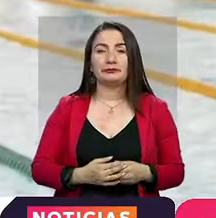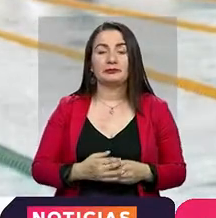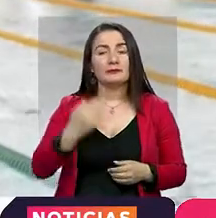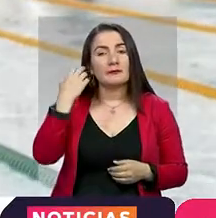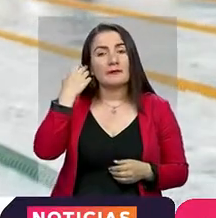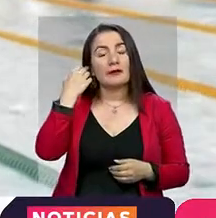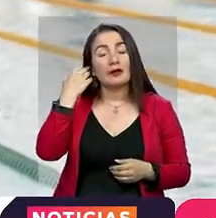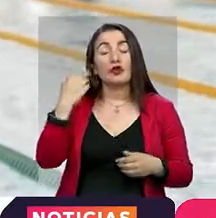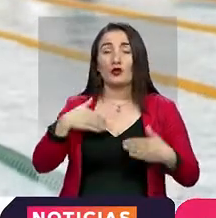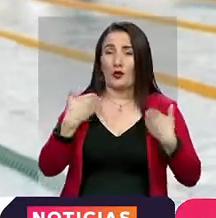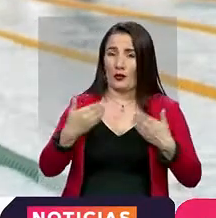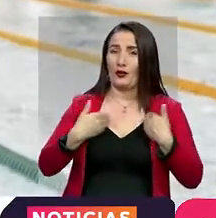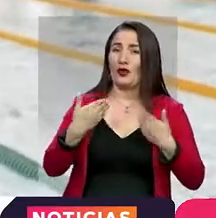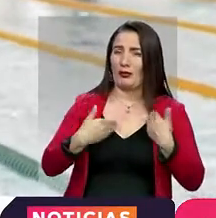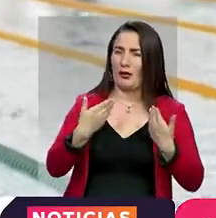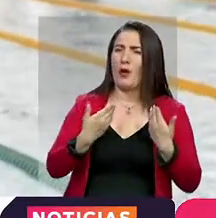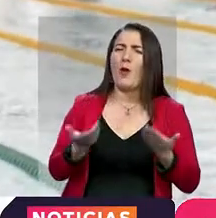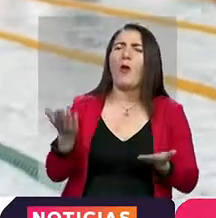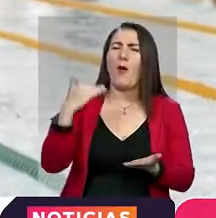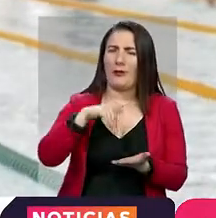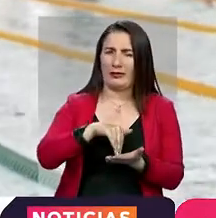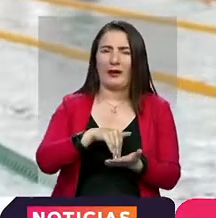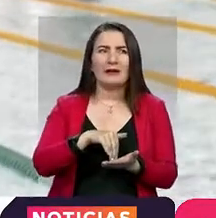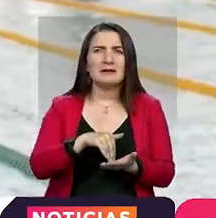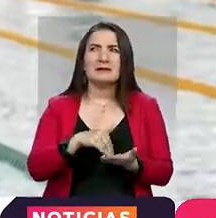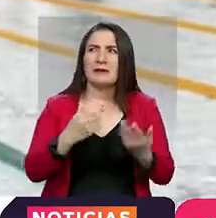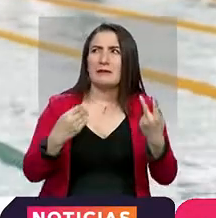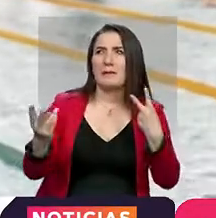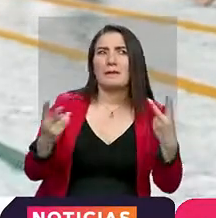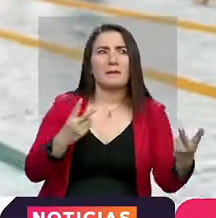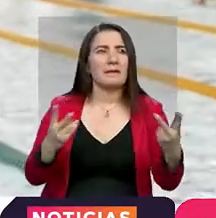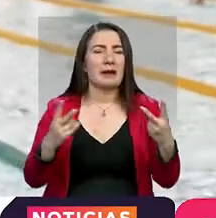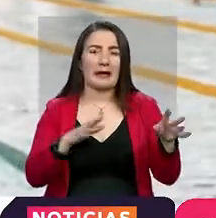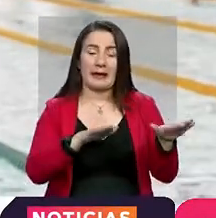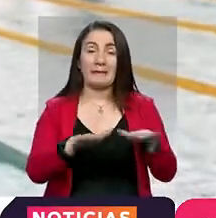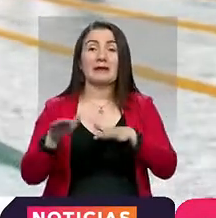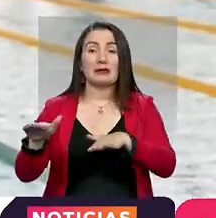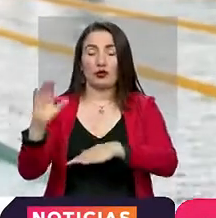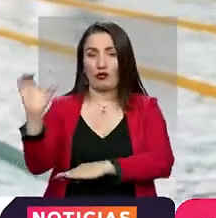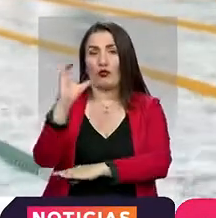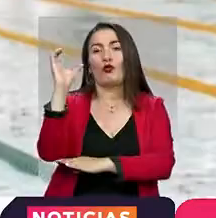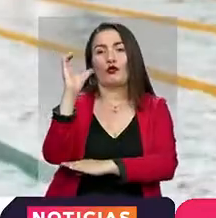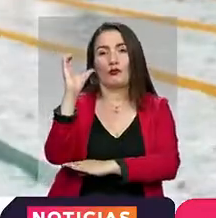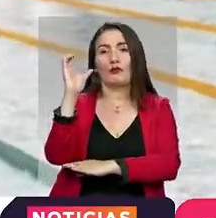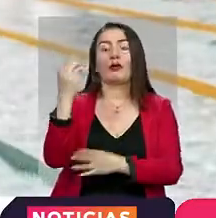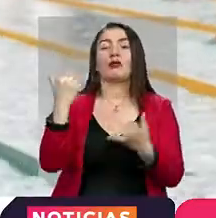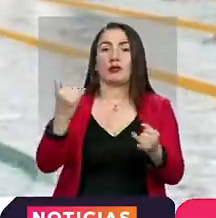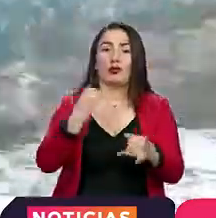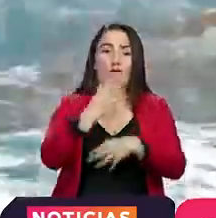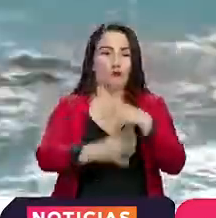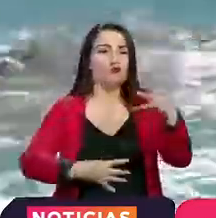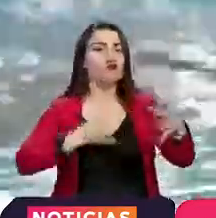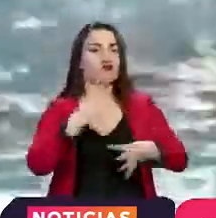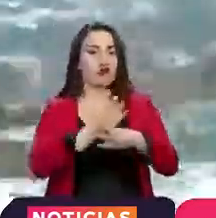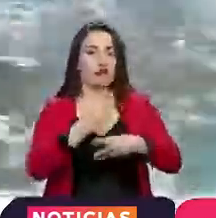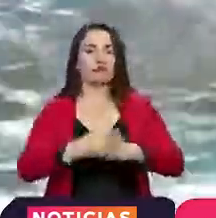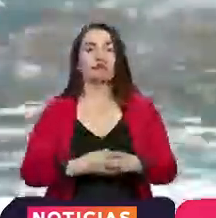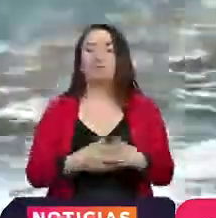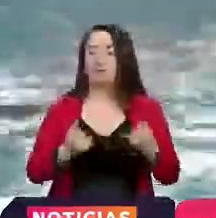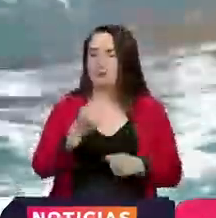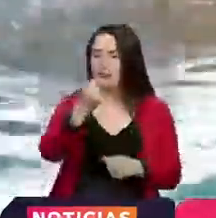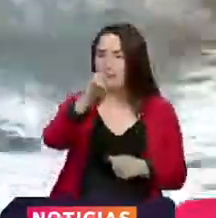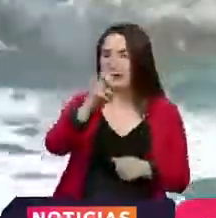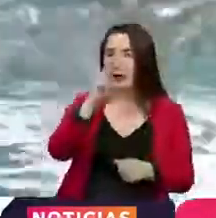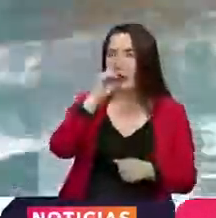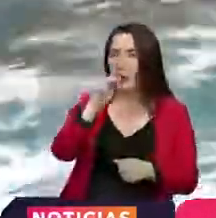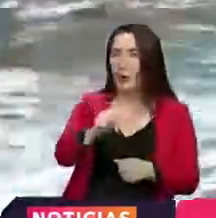y bueno, muy contentos de volver nuevamente a representar a Colombia en estos mundiales. Desde el 17 de junio